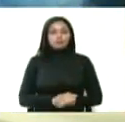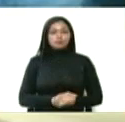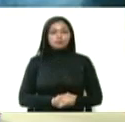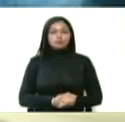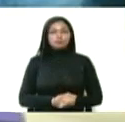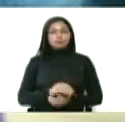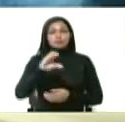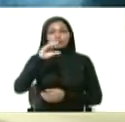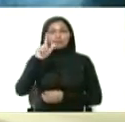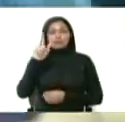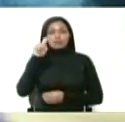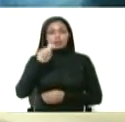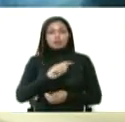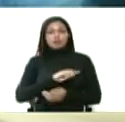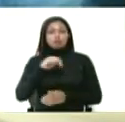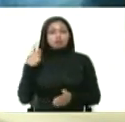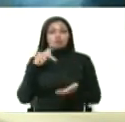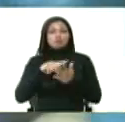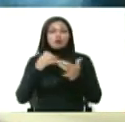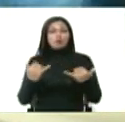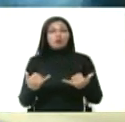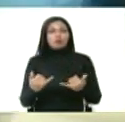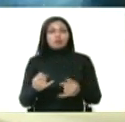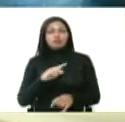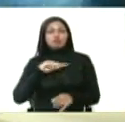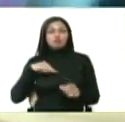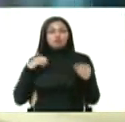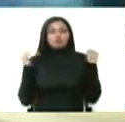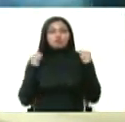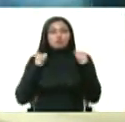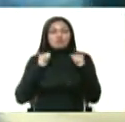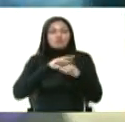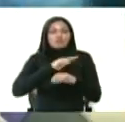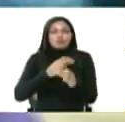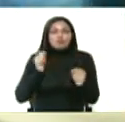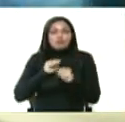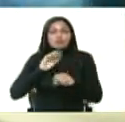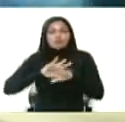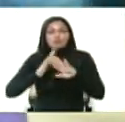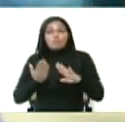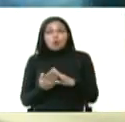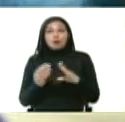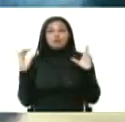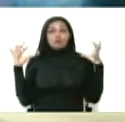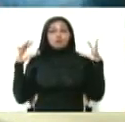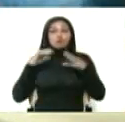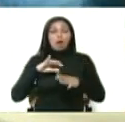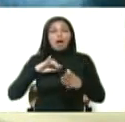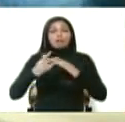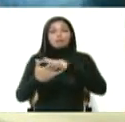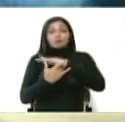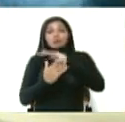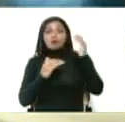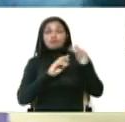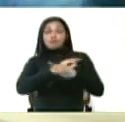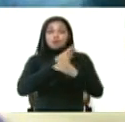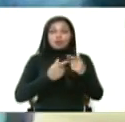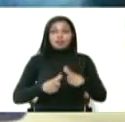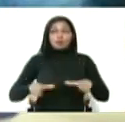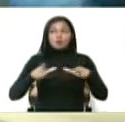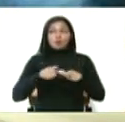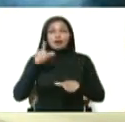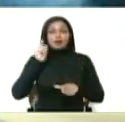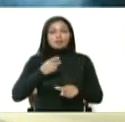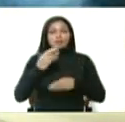CAT. De hecho, aquí estamos, bueno, como si estuviéramos en una nevera. ¿Por qué? Bueno, por la cantidad de equipos de alta tecnología que tiene este CAT, que